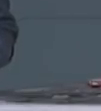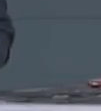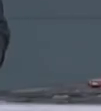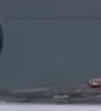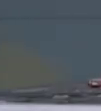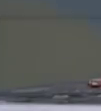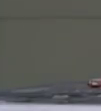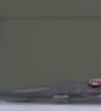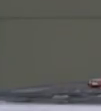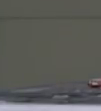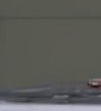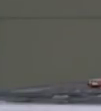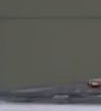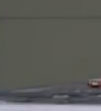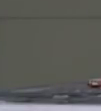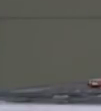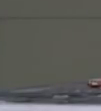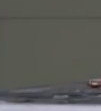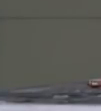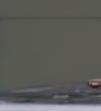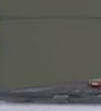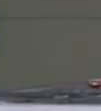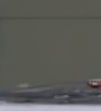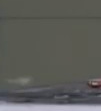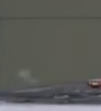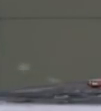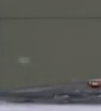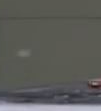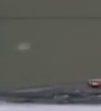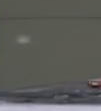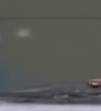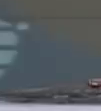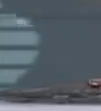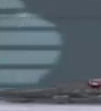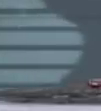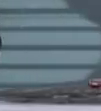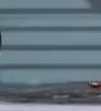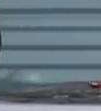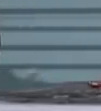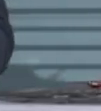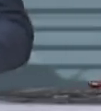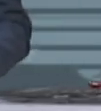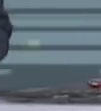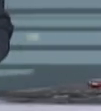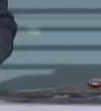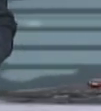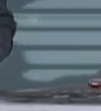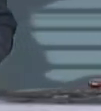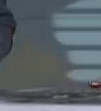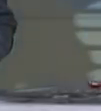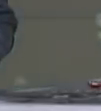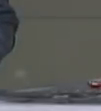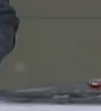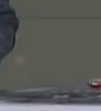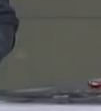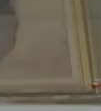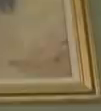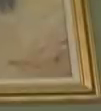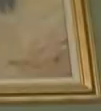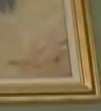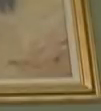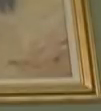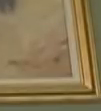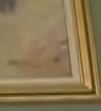A esta hora comenzamos la emisión meridiana de la noticia y nos vamos en vivo y directo al Palacio de Gobierno, al Palacio de Miraflores. Información interesante para toda la población.